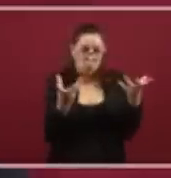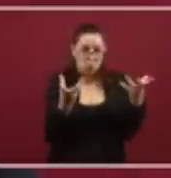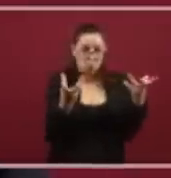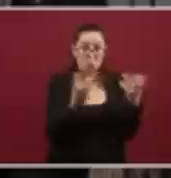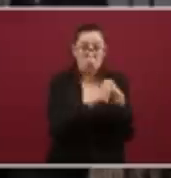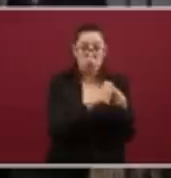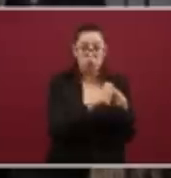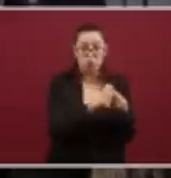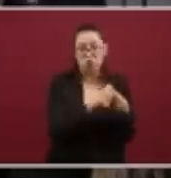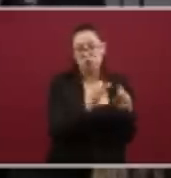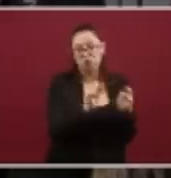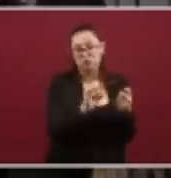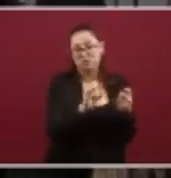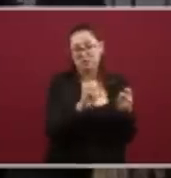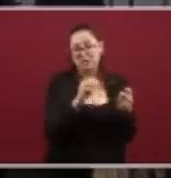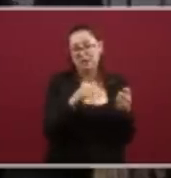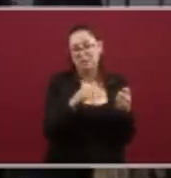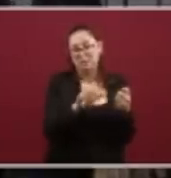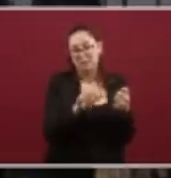importantes